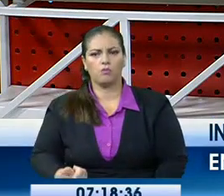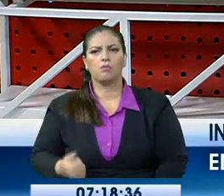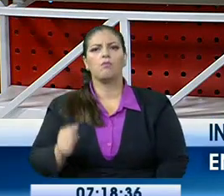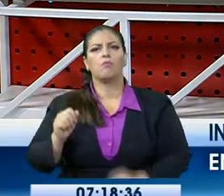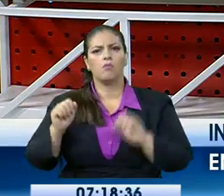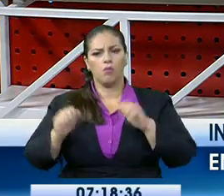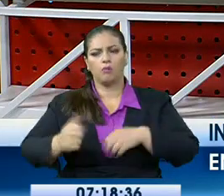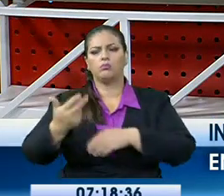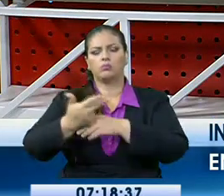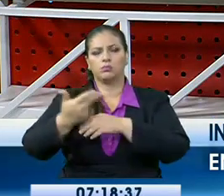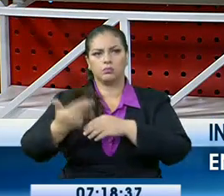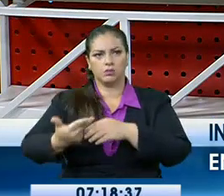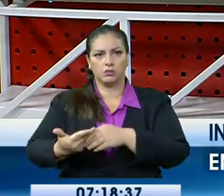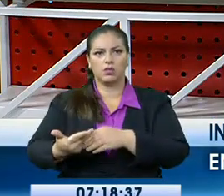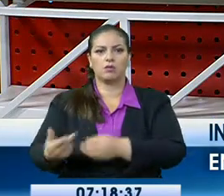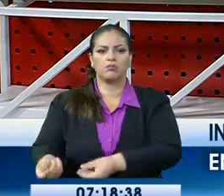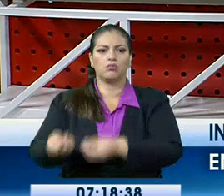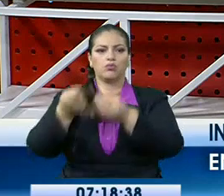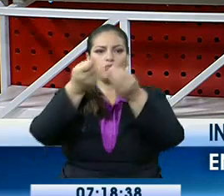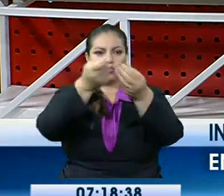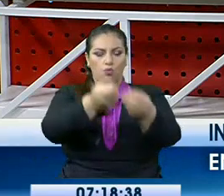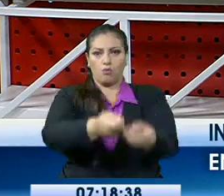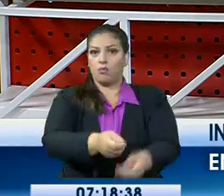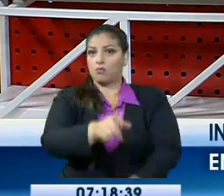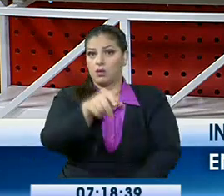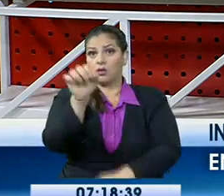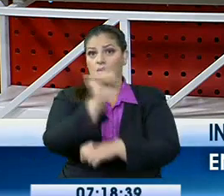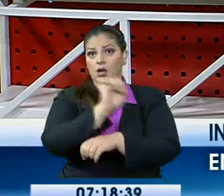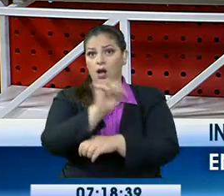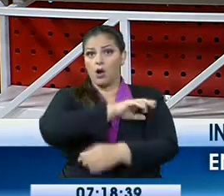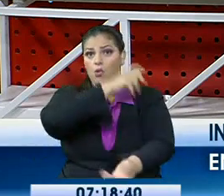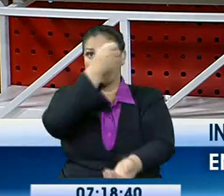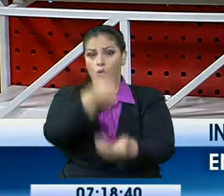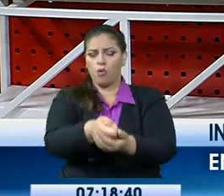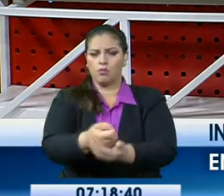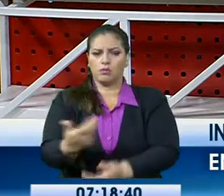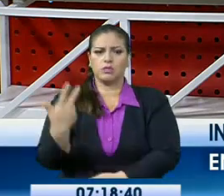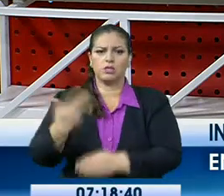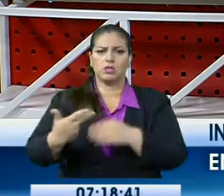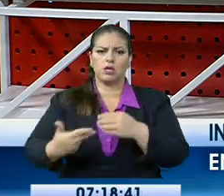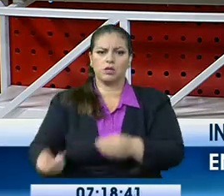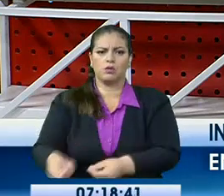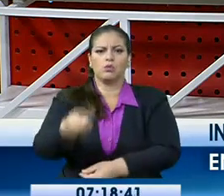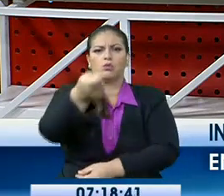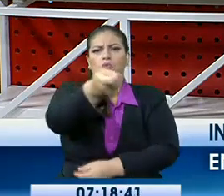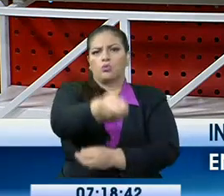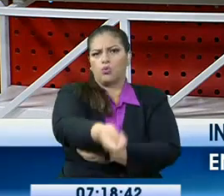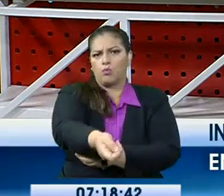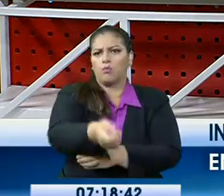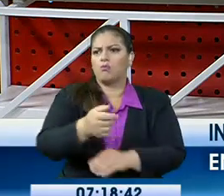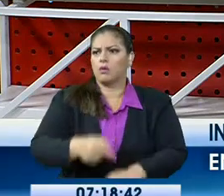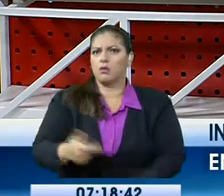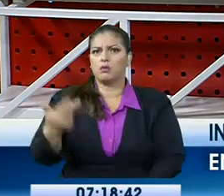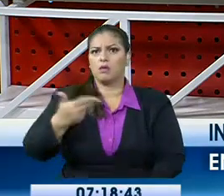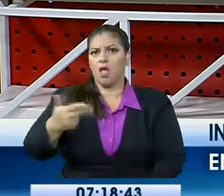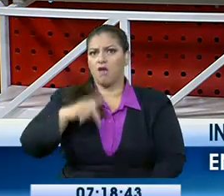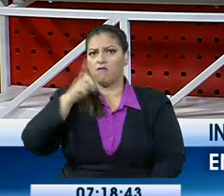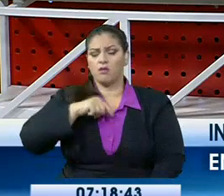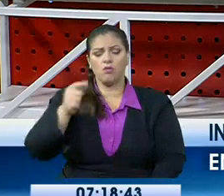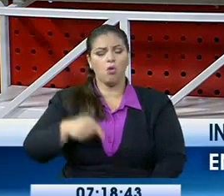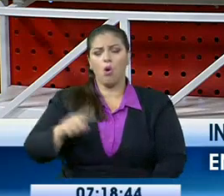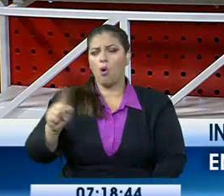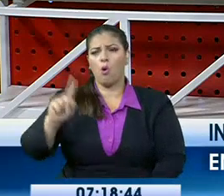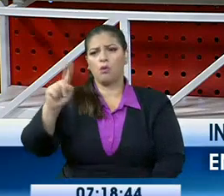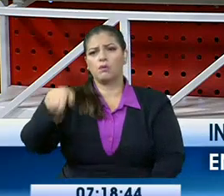cheque que el nuevo propietario, quien sea, ya cuenta con esa plata. Incluso, Hugo, solo por si las personas no lo